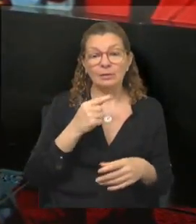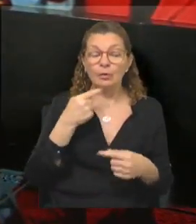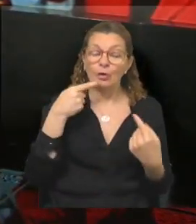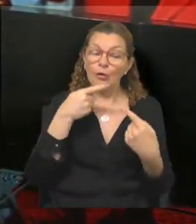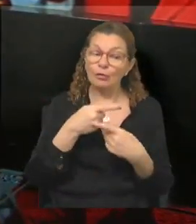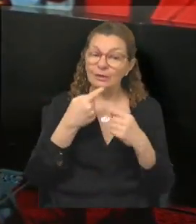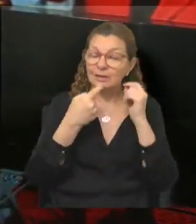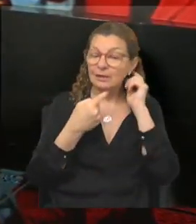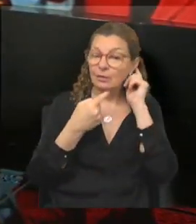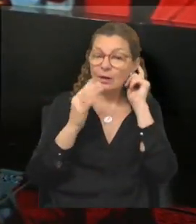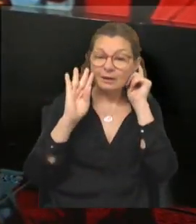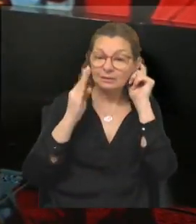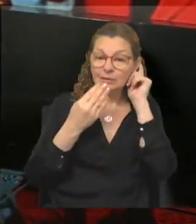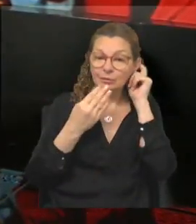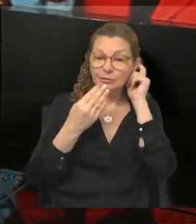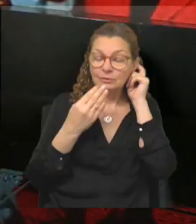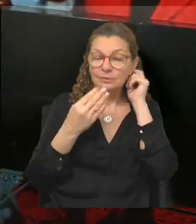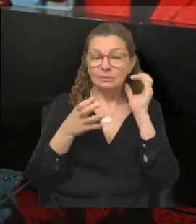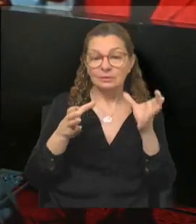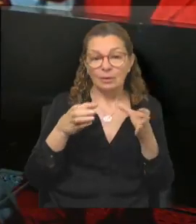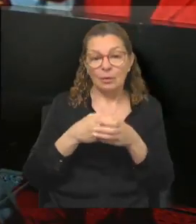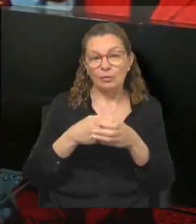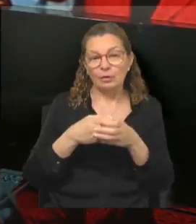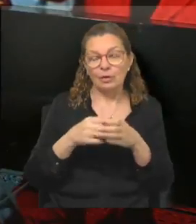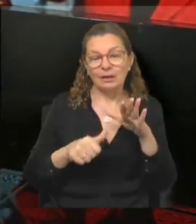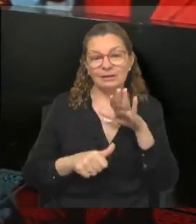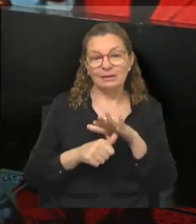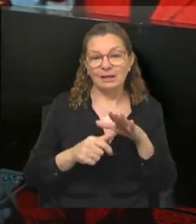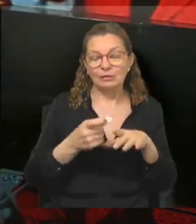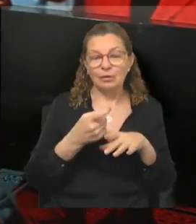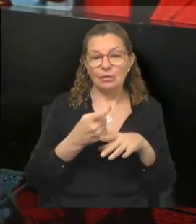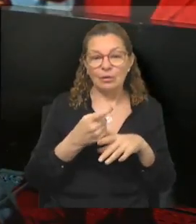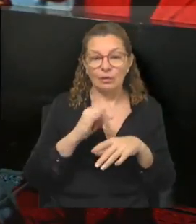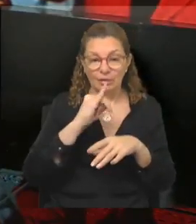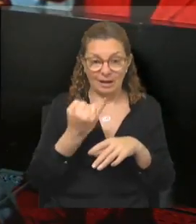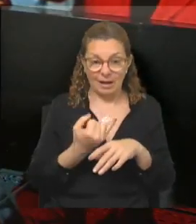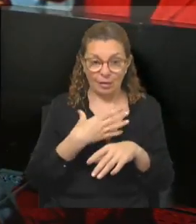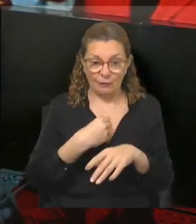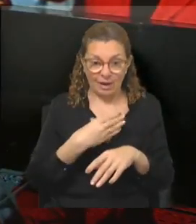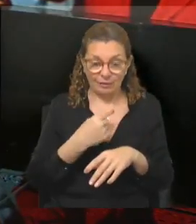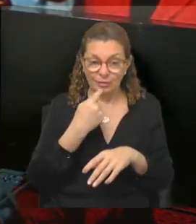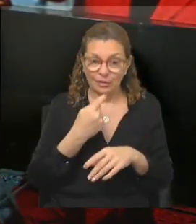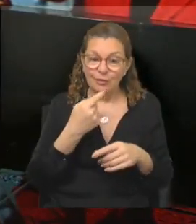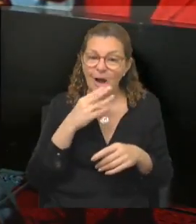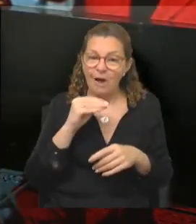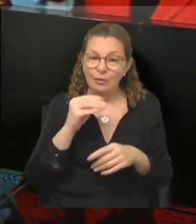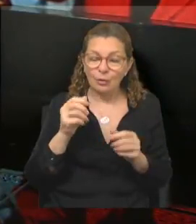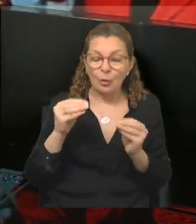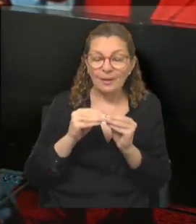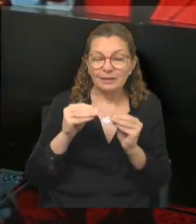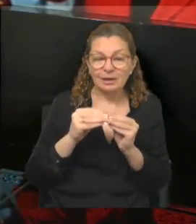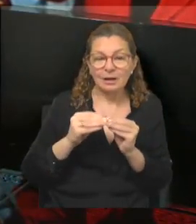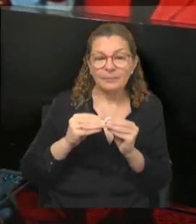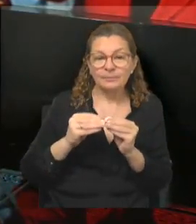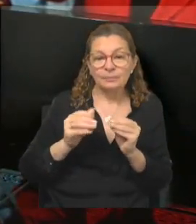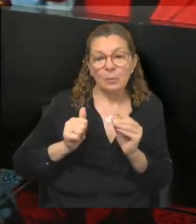una actitud del candidato a la presidencia por el Partido Nacional Álvaro delgado que mencionó a su compañera